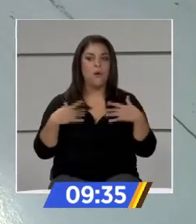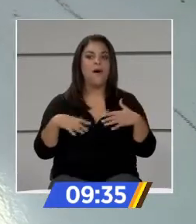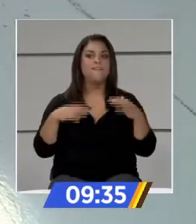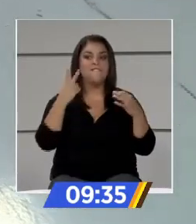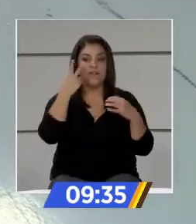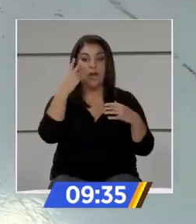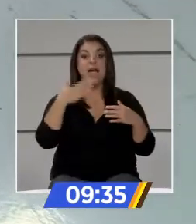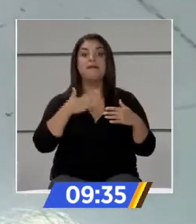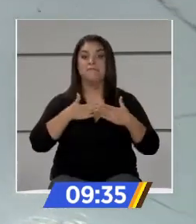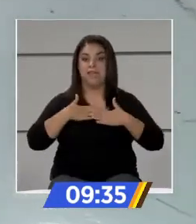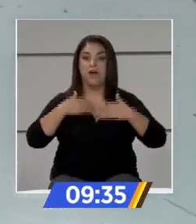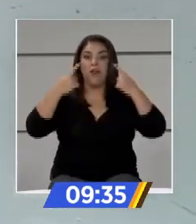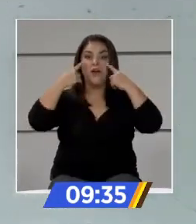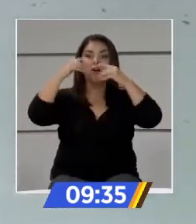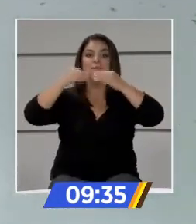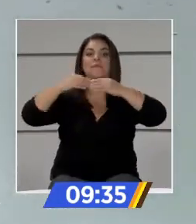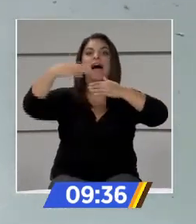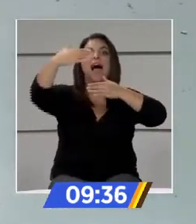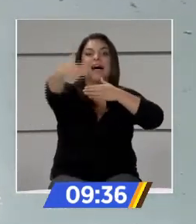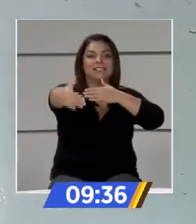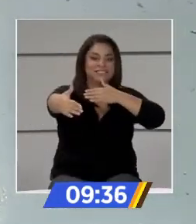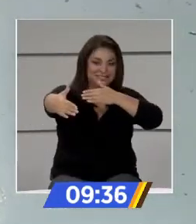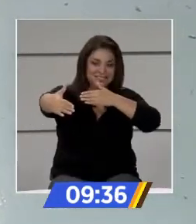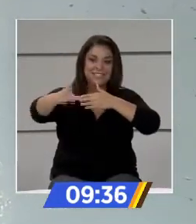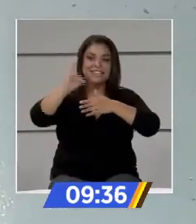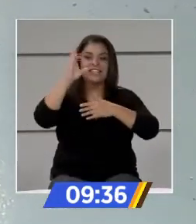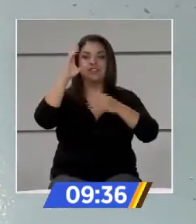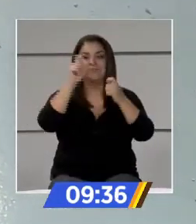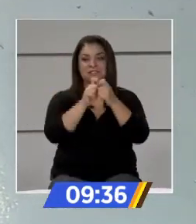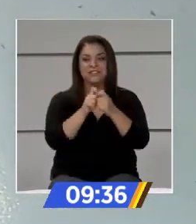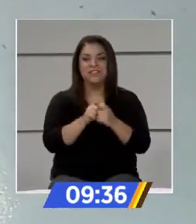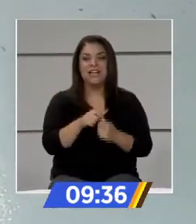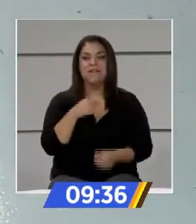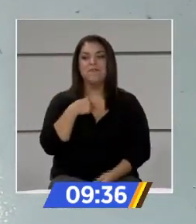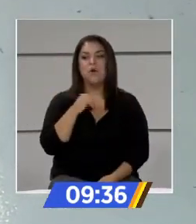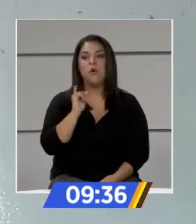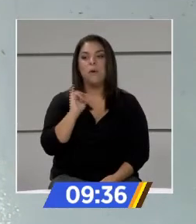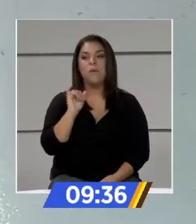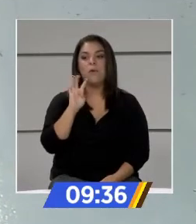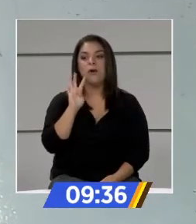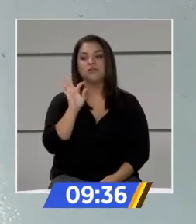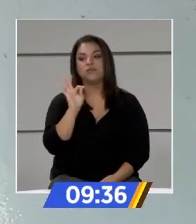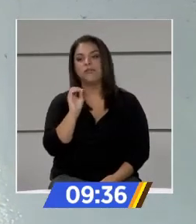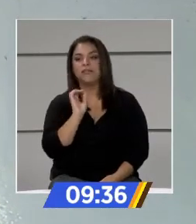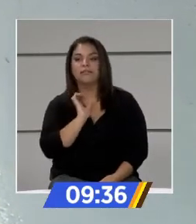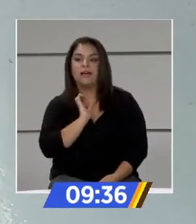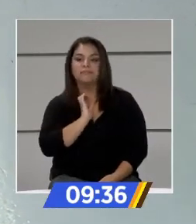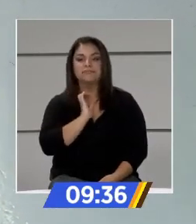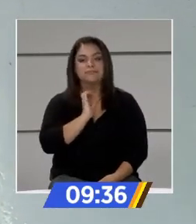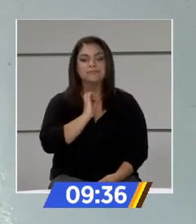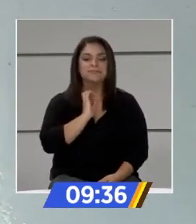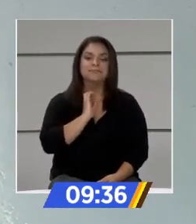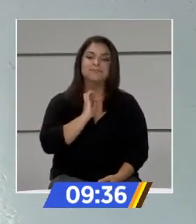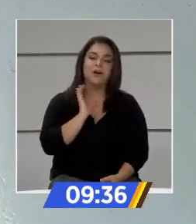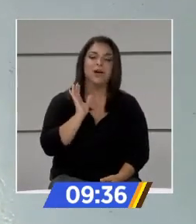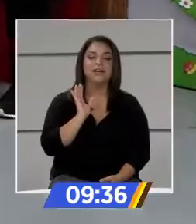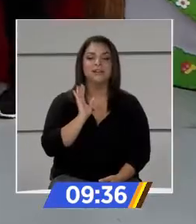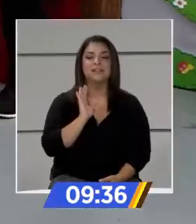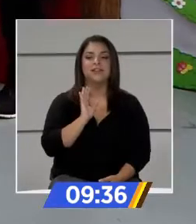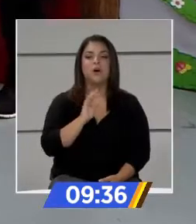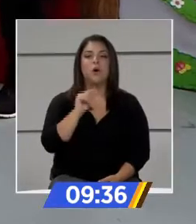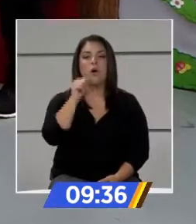Vieron, el mío llegó. El mío estuvo. El mío ganó como 700. El mío está como en 4.90. 4.90, sí. Ahora vamos pequeño.